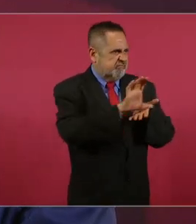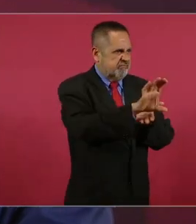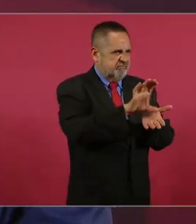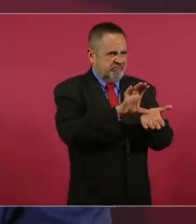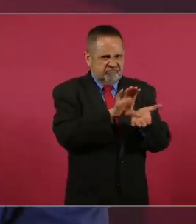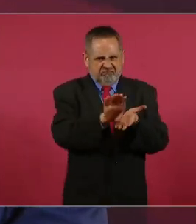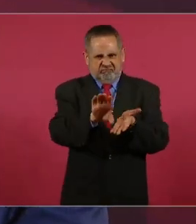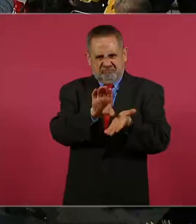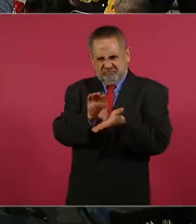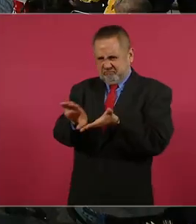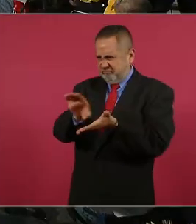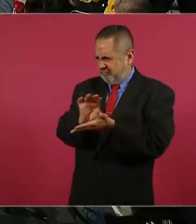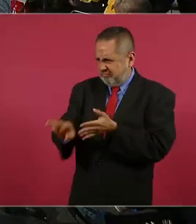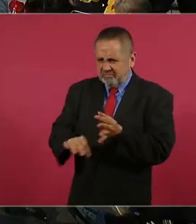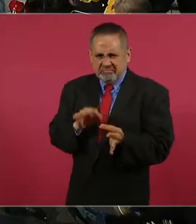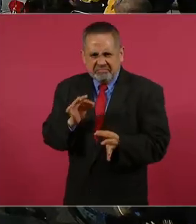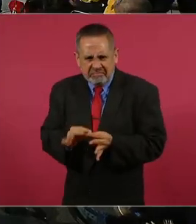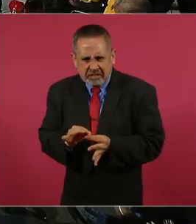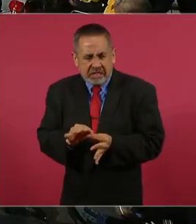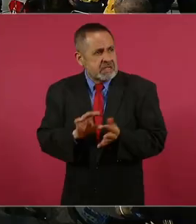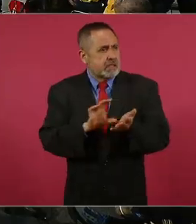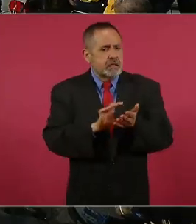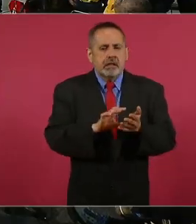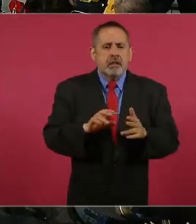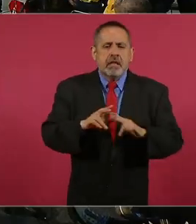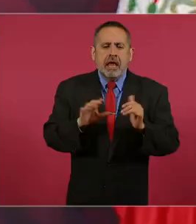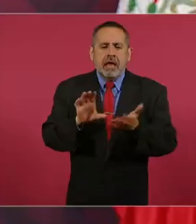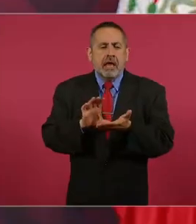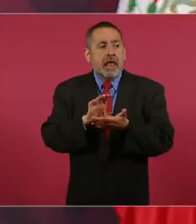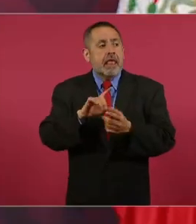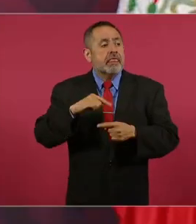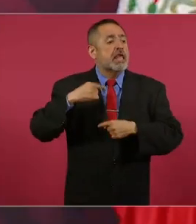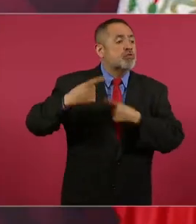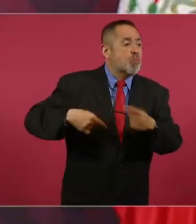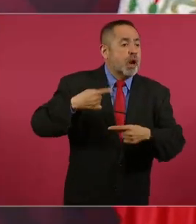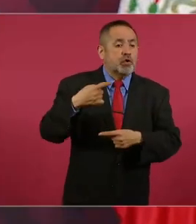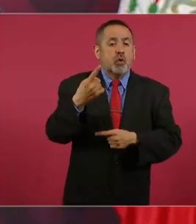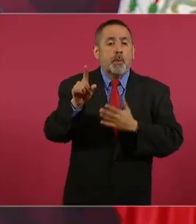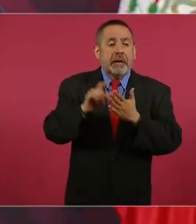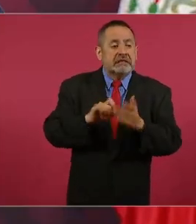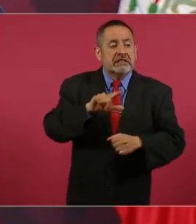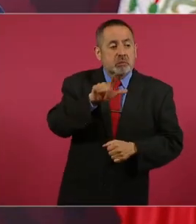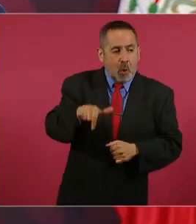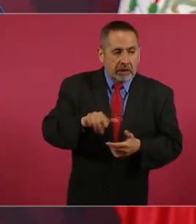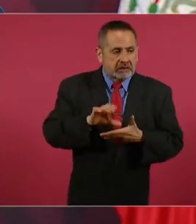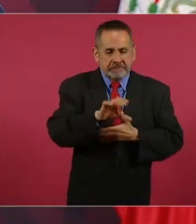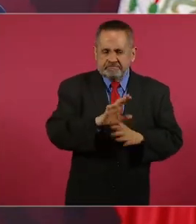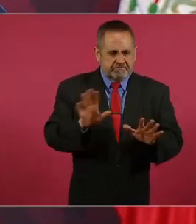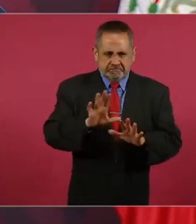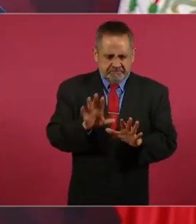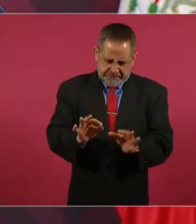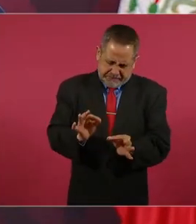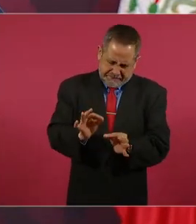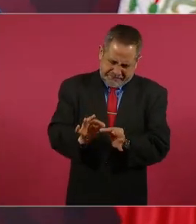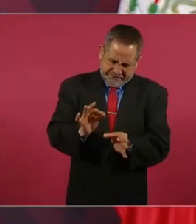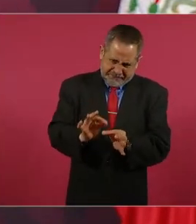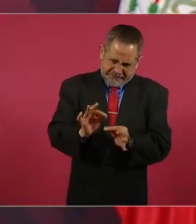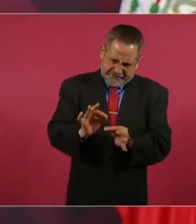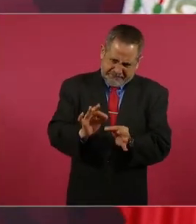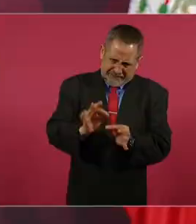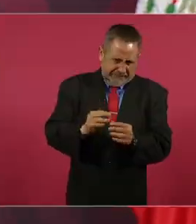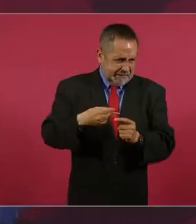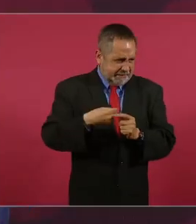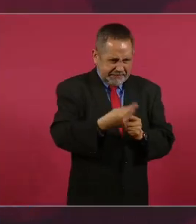sea, nada de que se les retiene un mes, dos meses, nada. Puntual, primero.